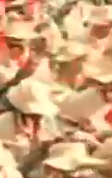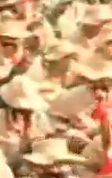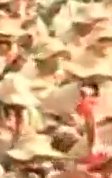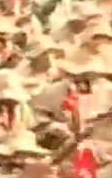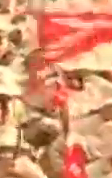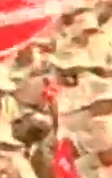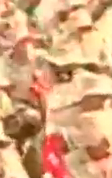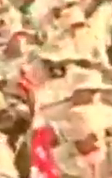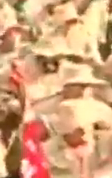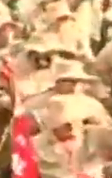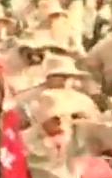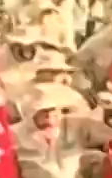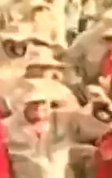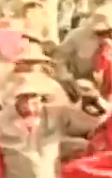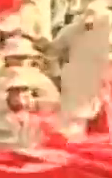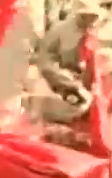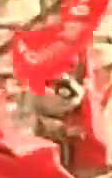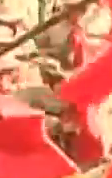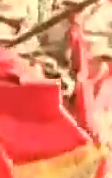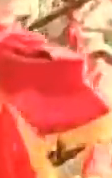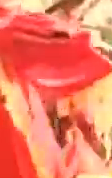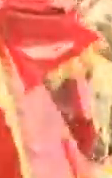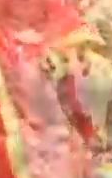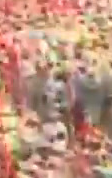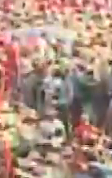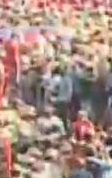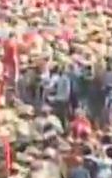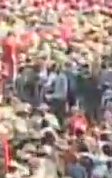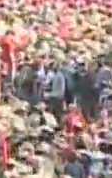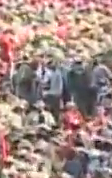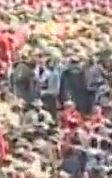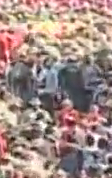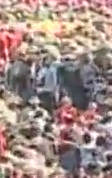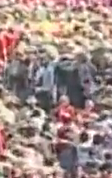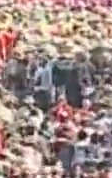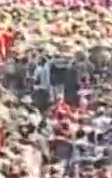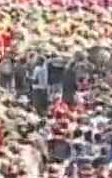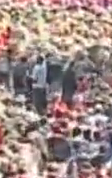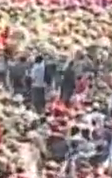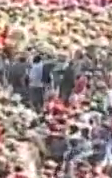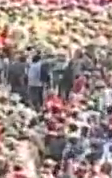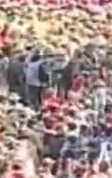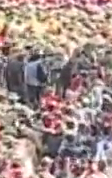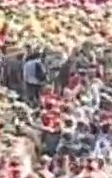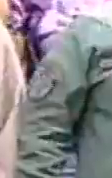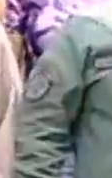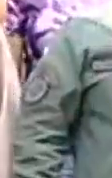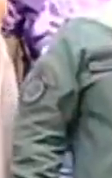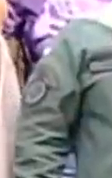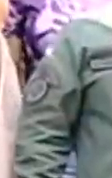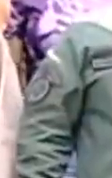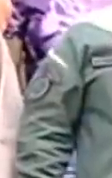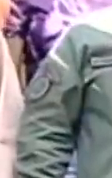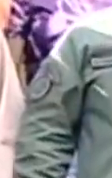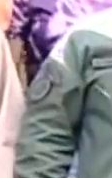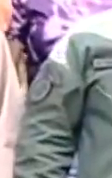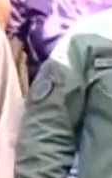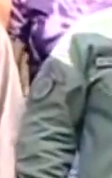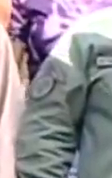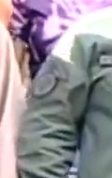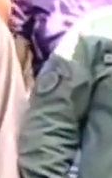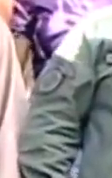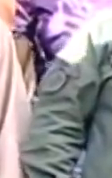honor. En mi fusil el corazón, en la defensa integral de